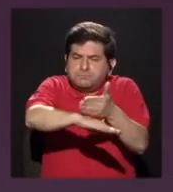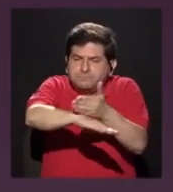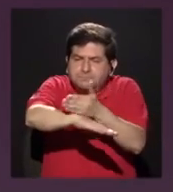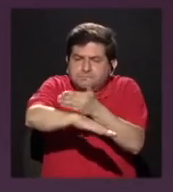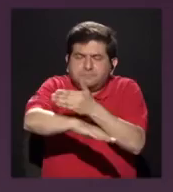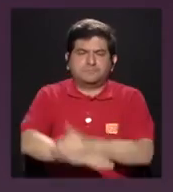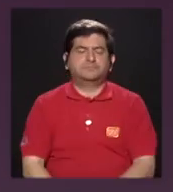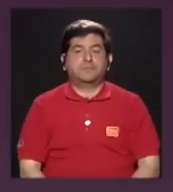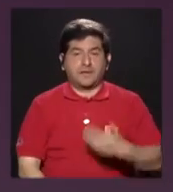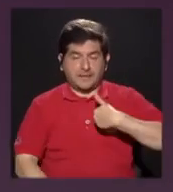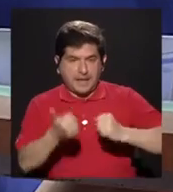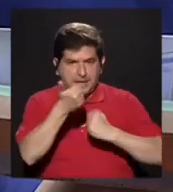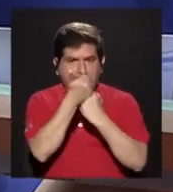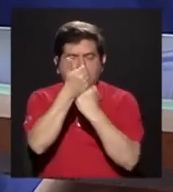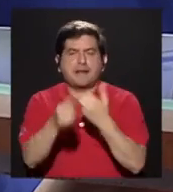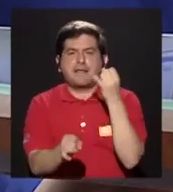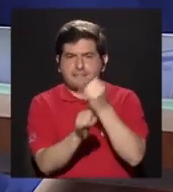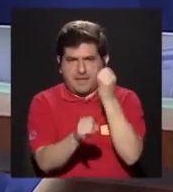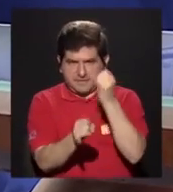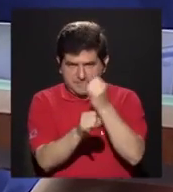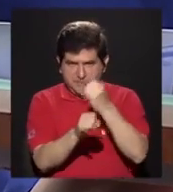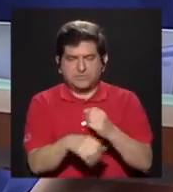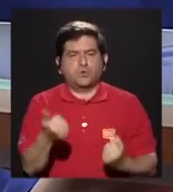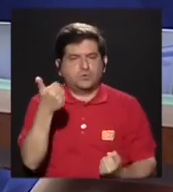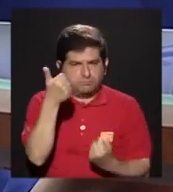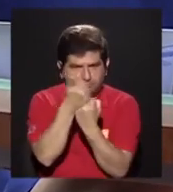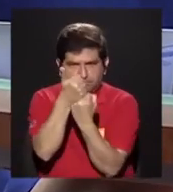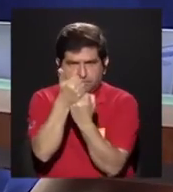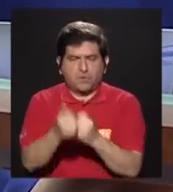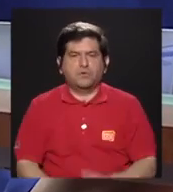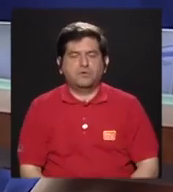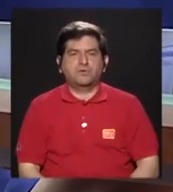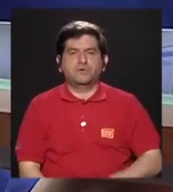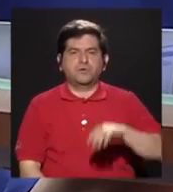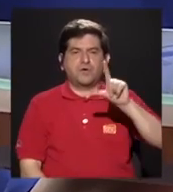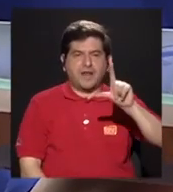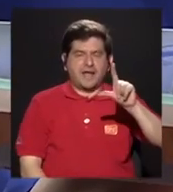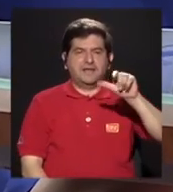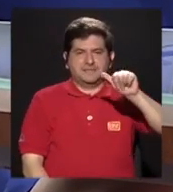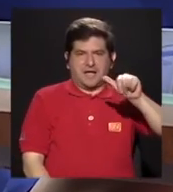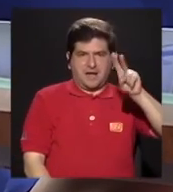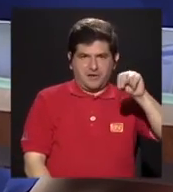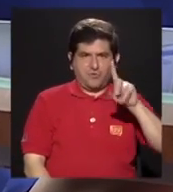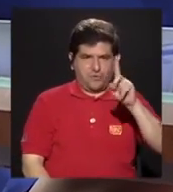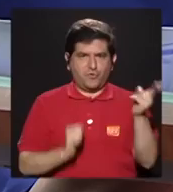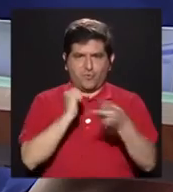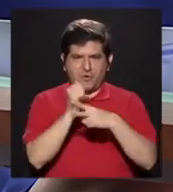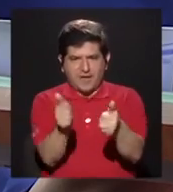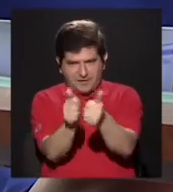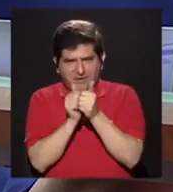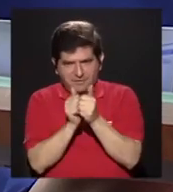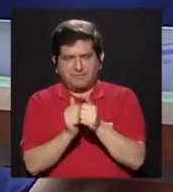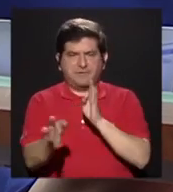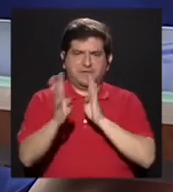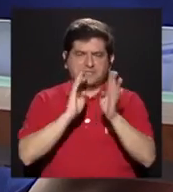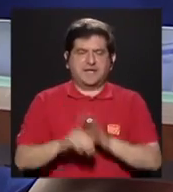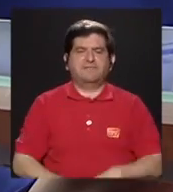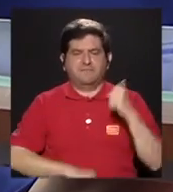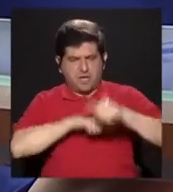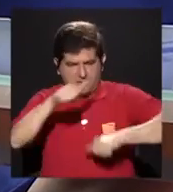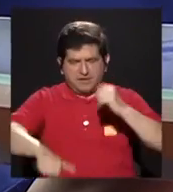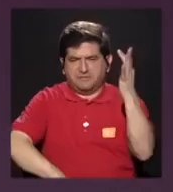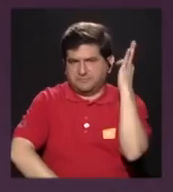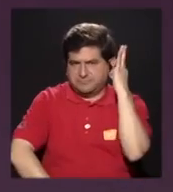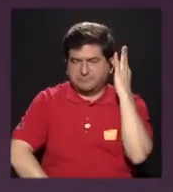recibiendo apoyo de instituciones recibiendo apoyo el aris estuvo con nosotros en una ocasión hablando sobre feminismo